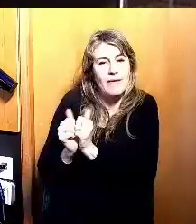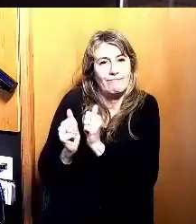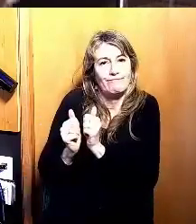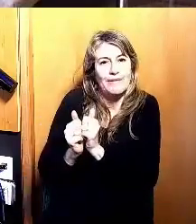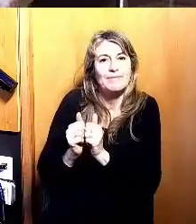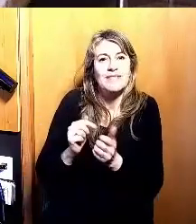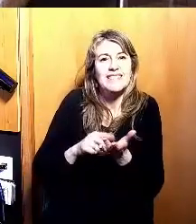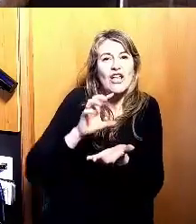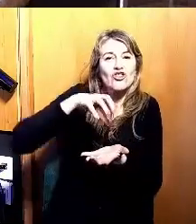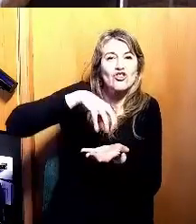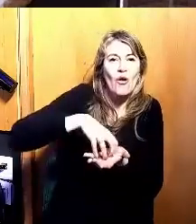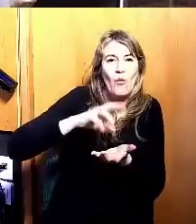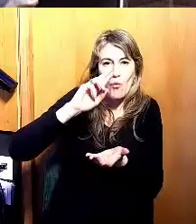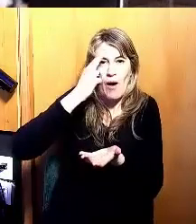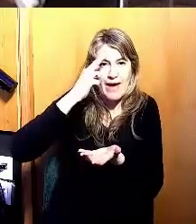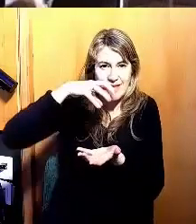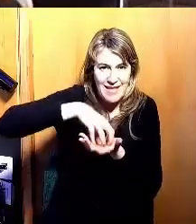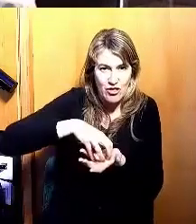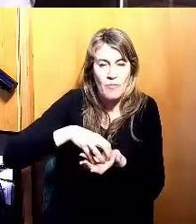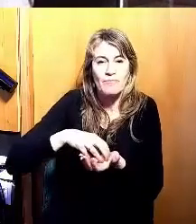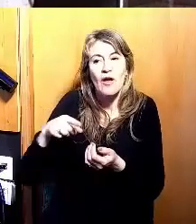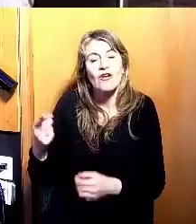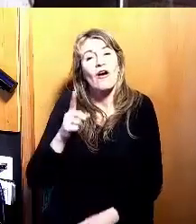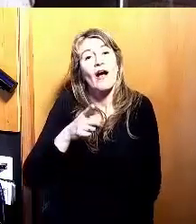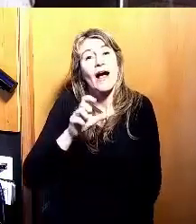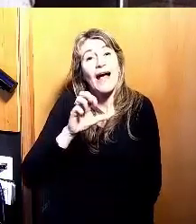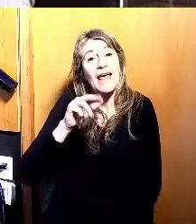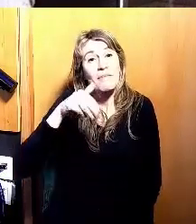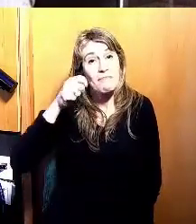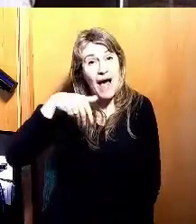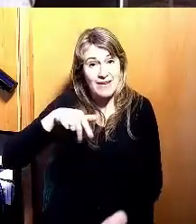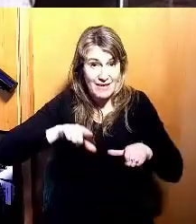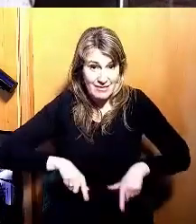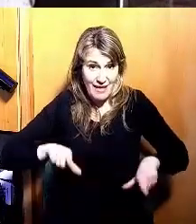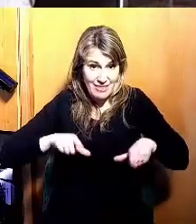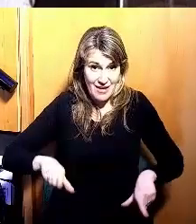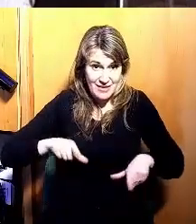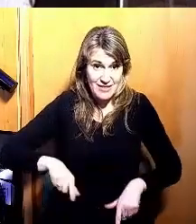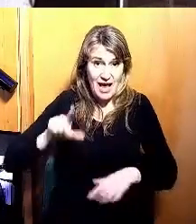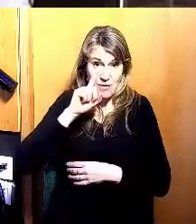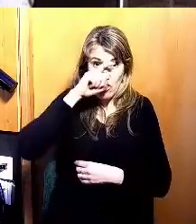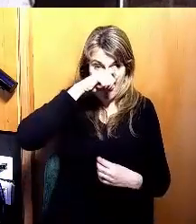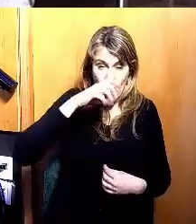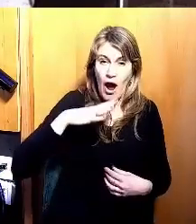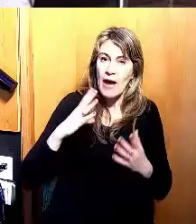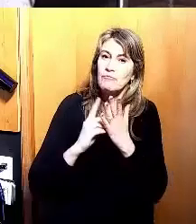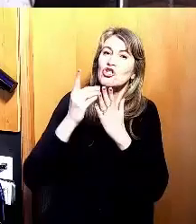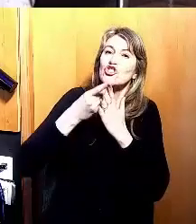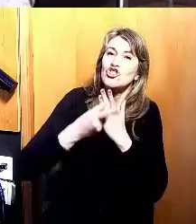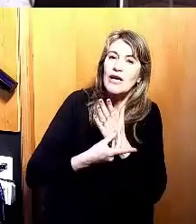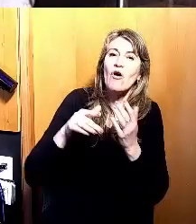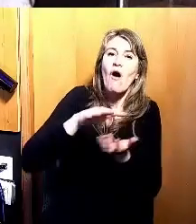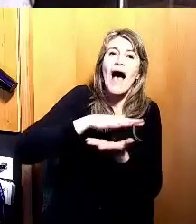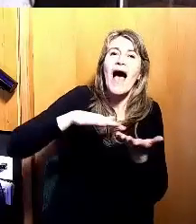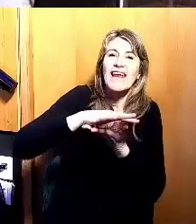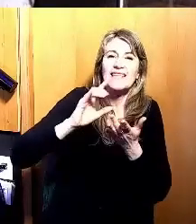Uruguay. Nos acompaña Germán de la Intendencia de Montevideo, que va a contarnos sobre el proyecto de áreas liberadas,